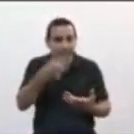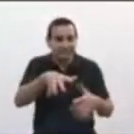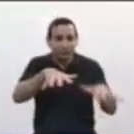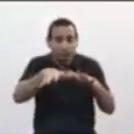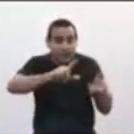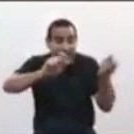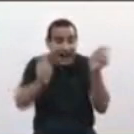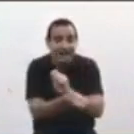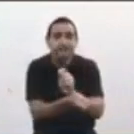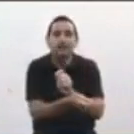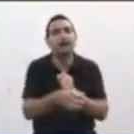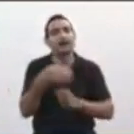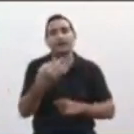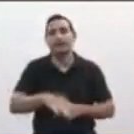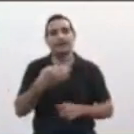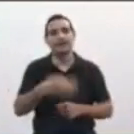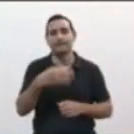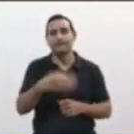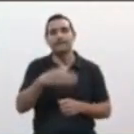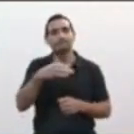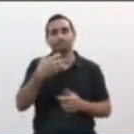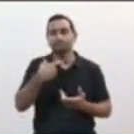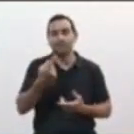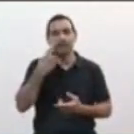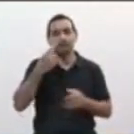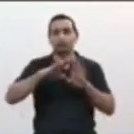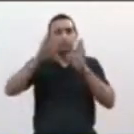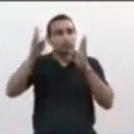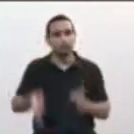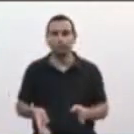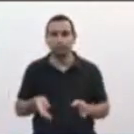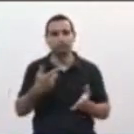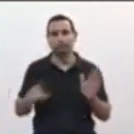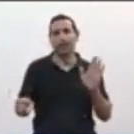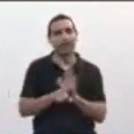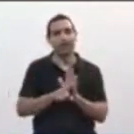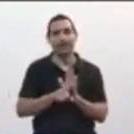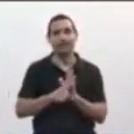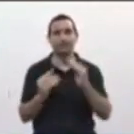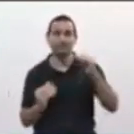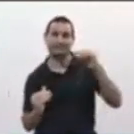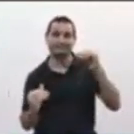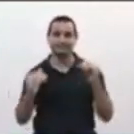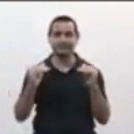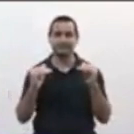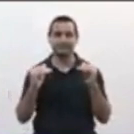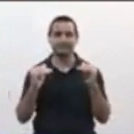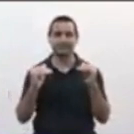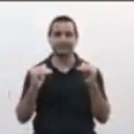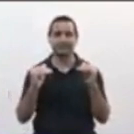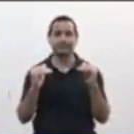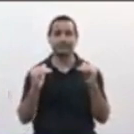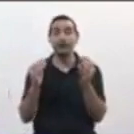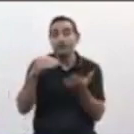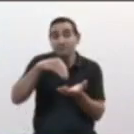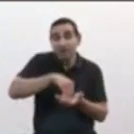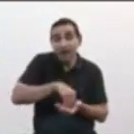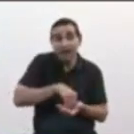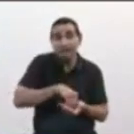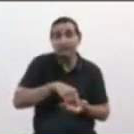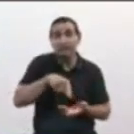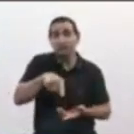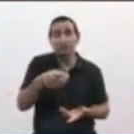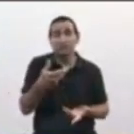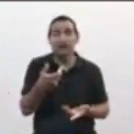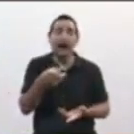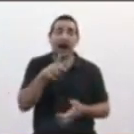eso lo que tenemos que hacer es institucional institucionalizar el reequilibrio y más cuando no afecta a ninguna